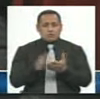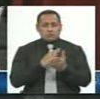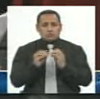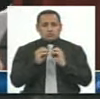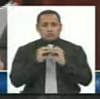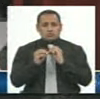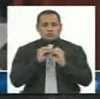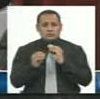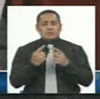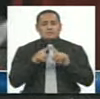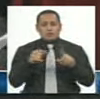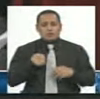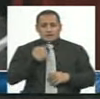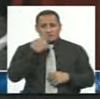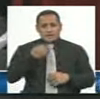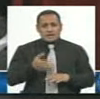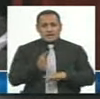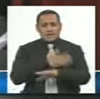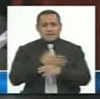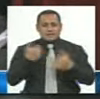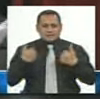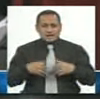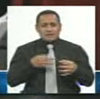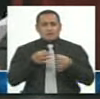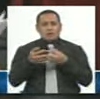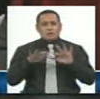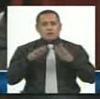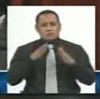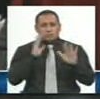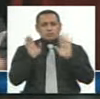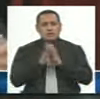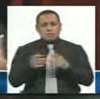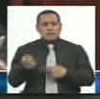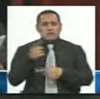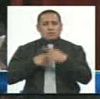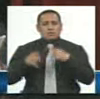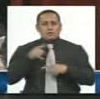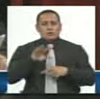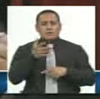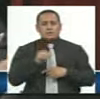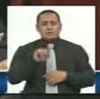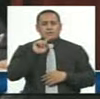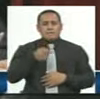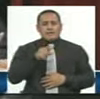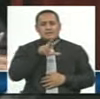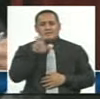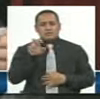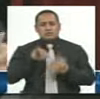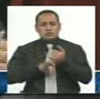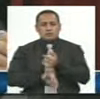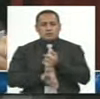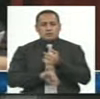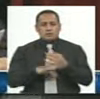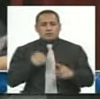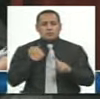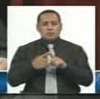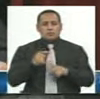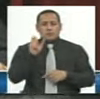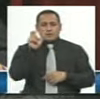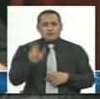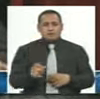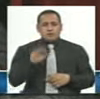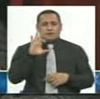establecidos, pero ya se ha declarado, el monto promedio que se estaría devolviendo es aproximadamente 1.300 soles por